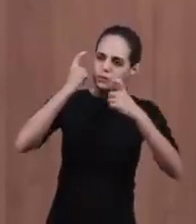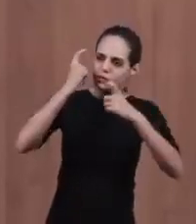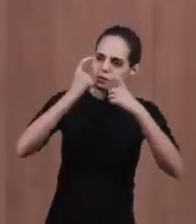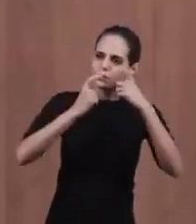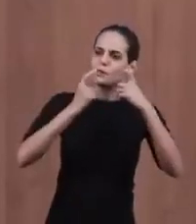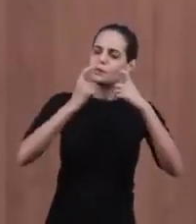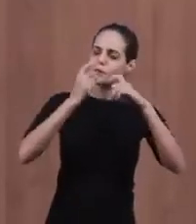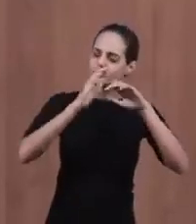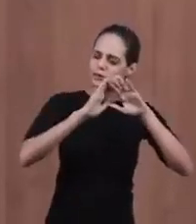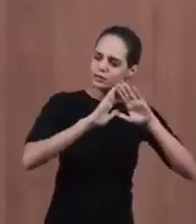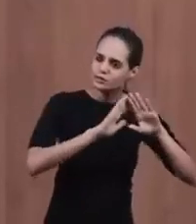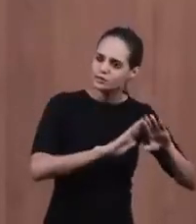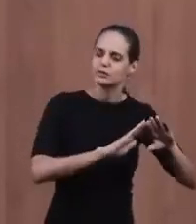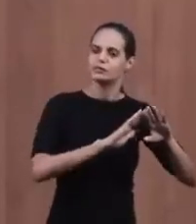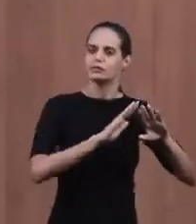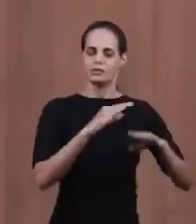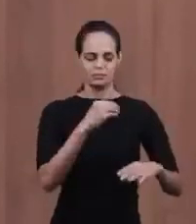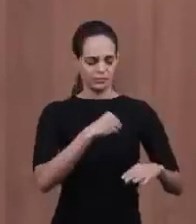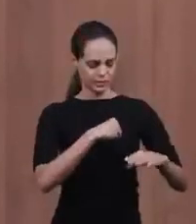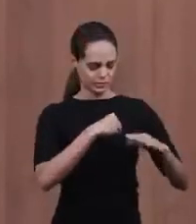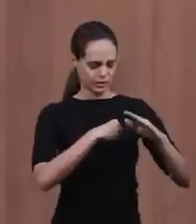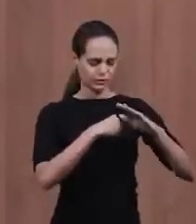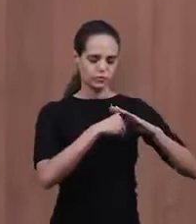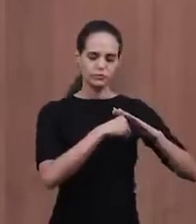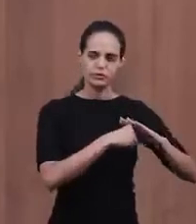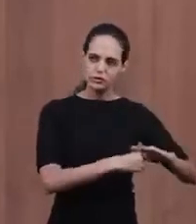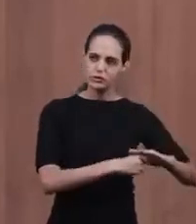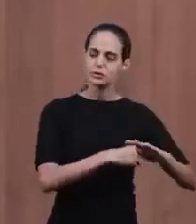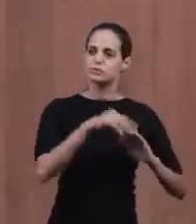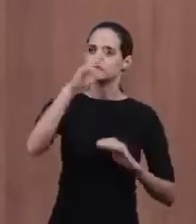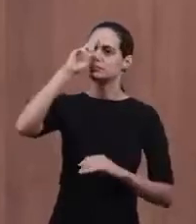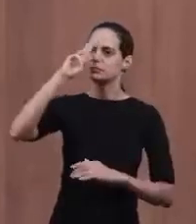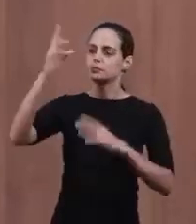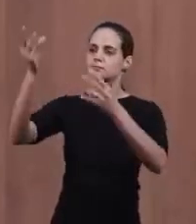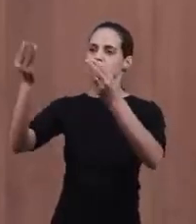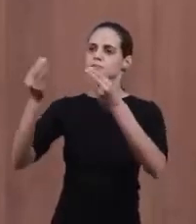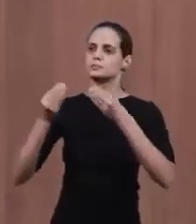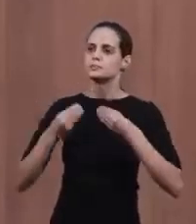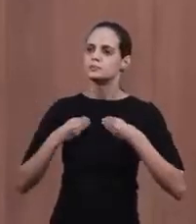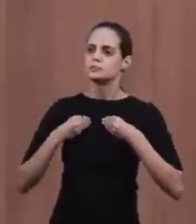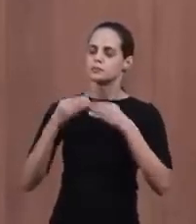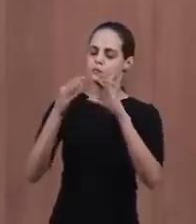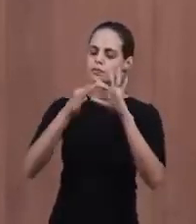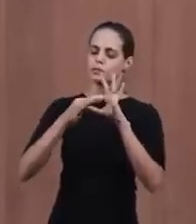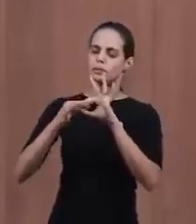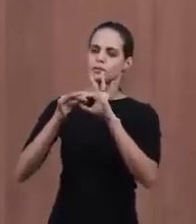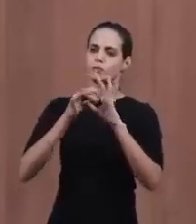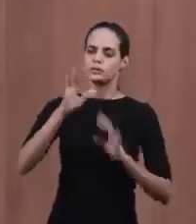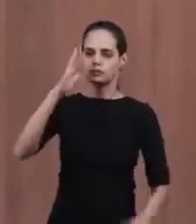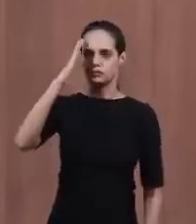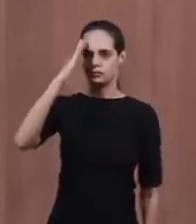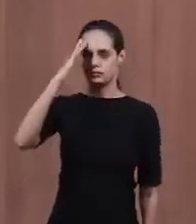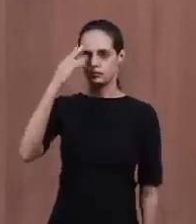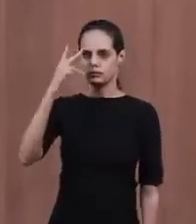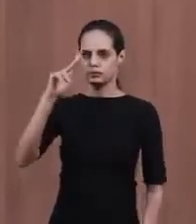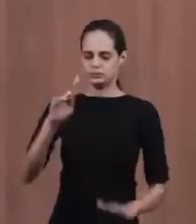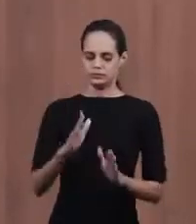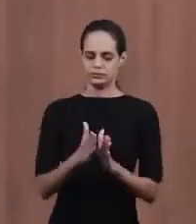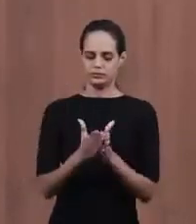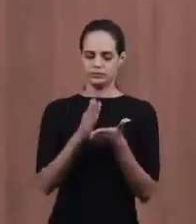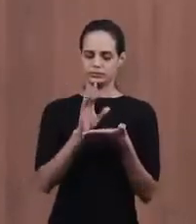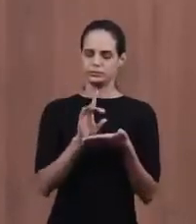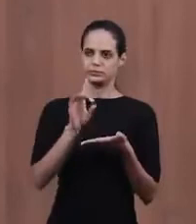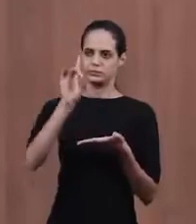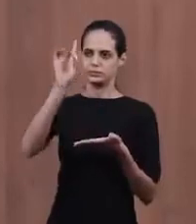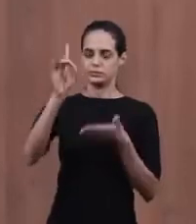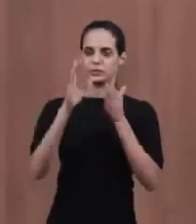nuestras preocupaciones, nuestros pecados, Señor, y danos comunión para entender tu